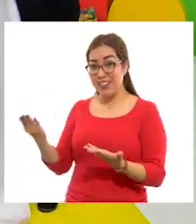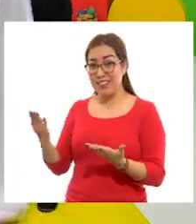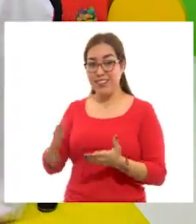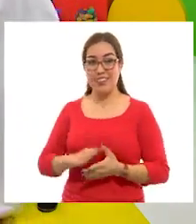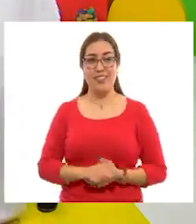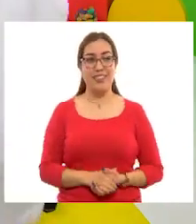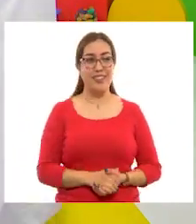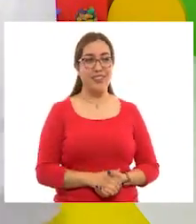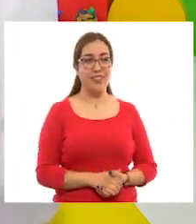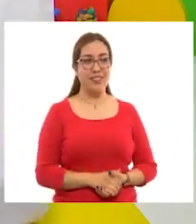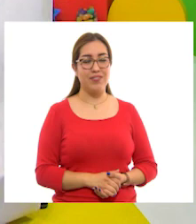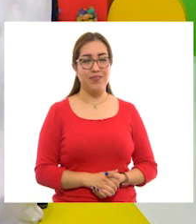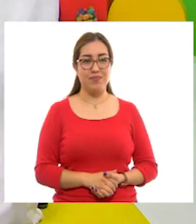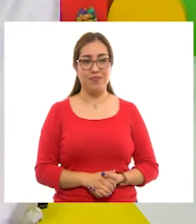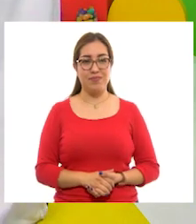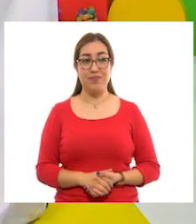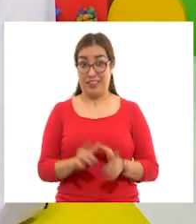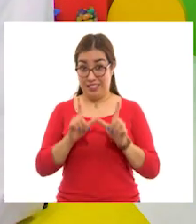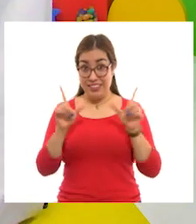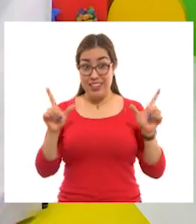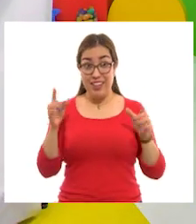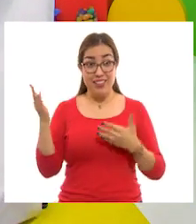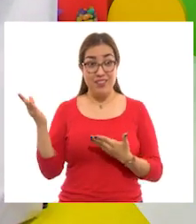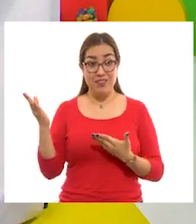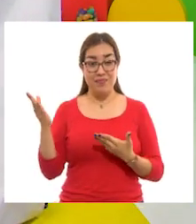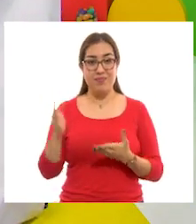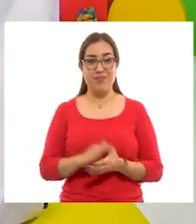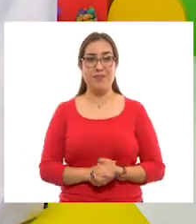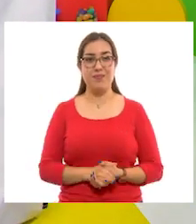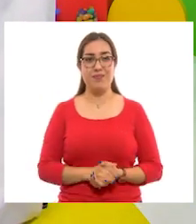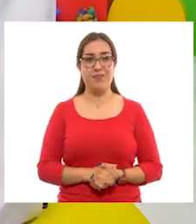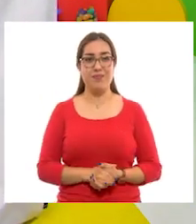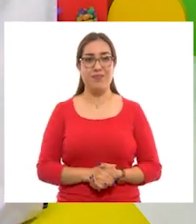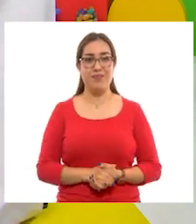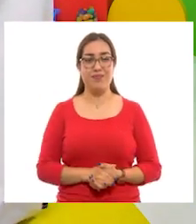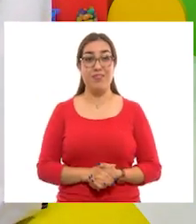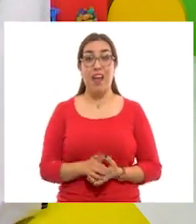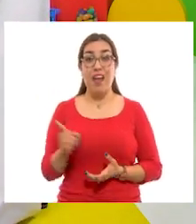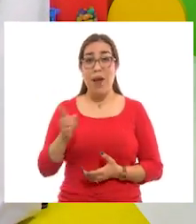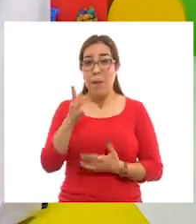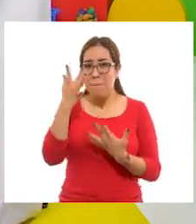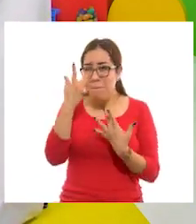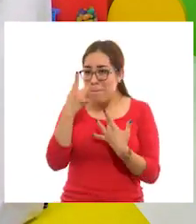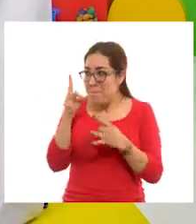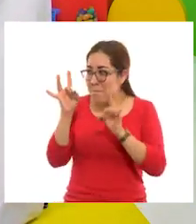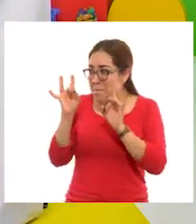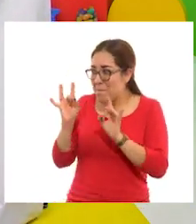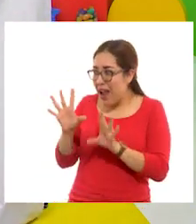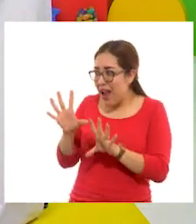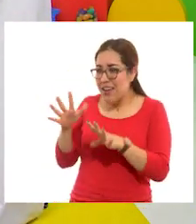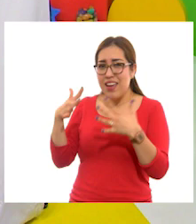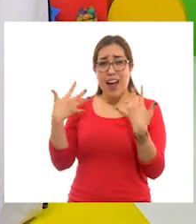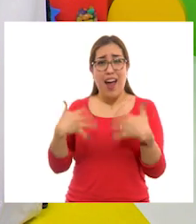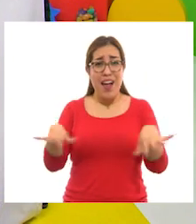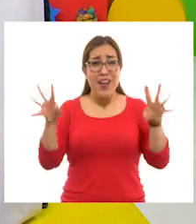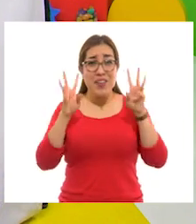¡Oh! ¿Lista? A ver. ¿Listos? ¡Y magia! ¡Guau!